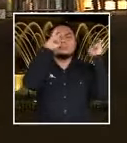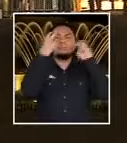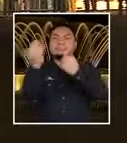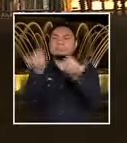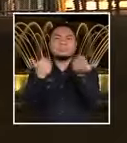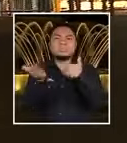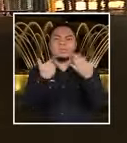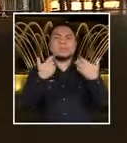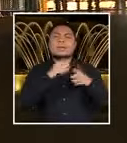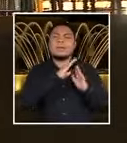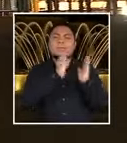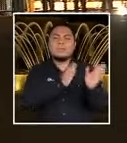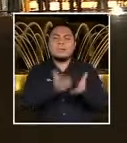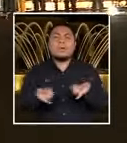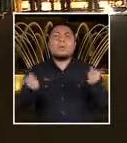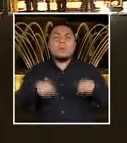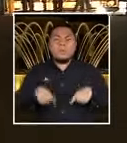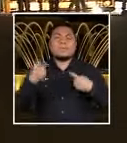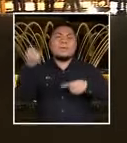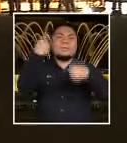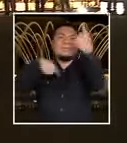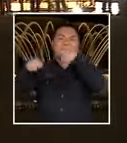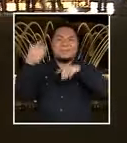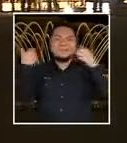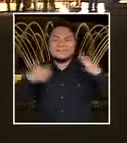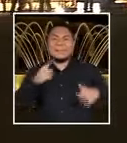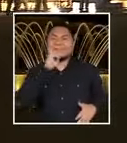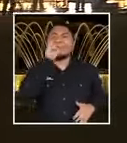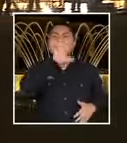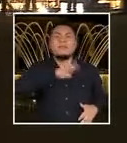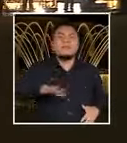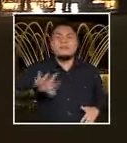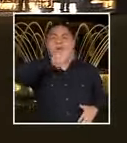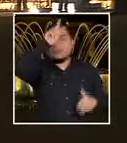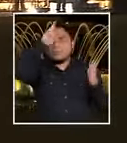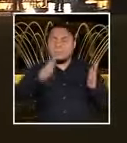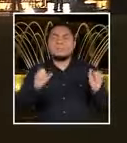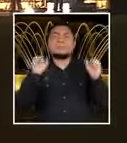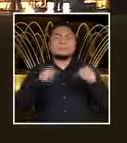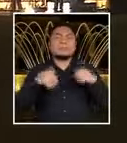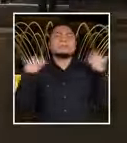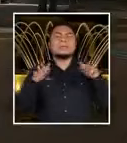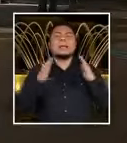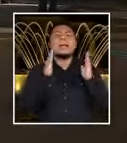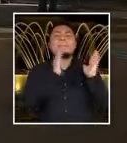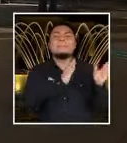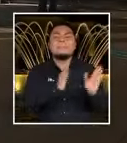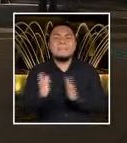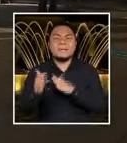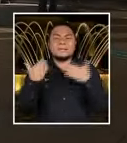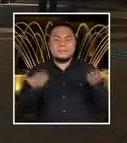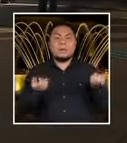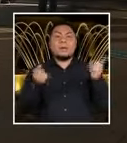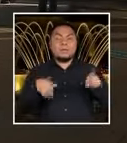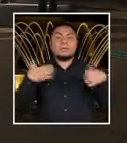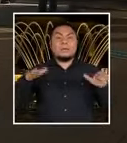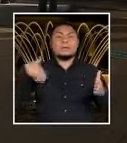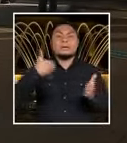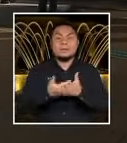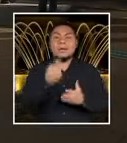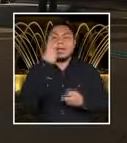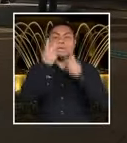para prepararnos cuando volvamos, para decirle a los peruanos que estamos preparándonos, que cuando lleguen